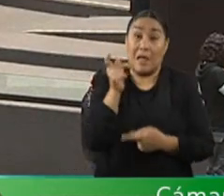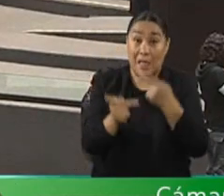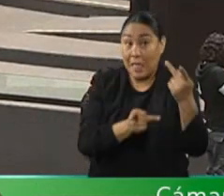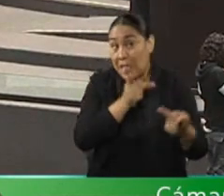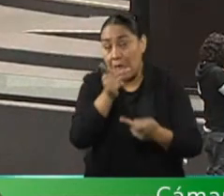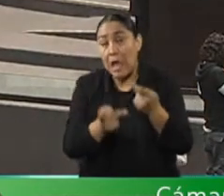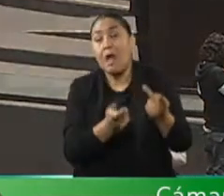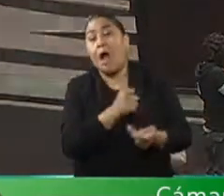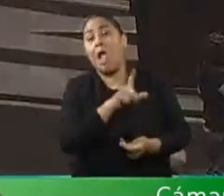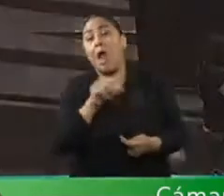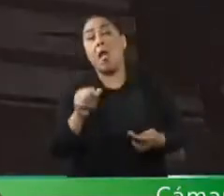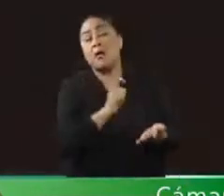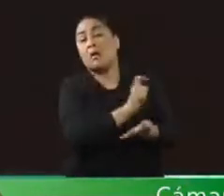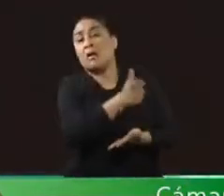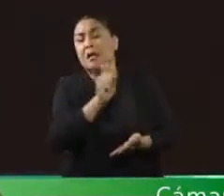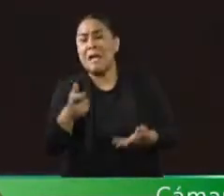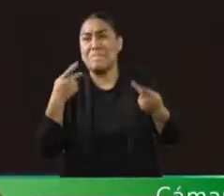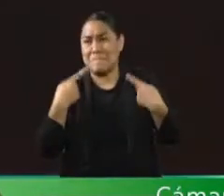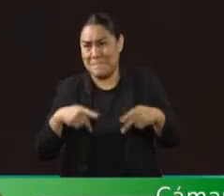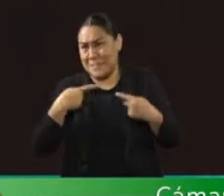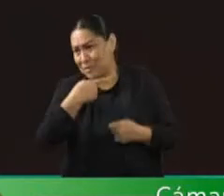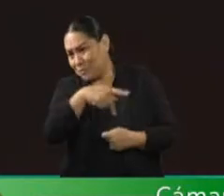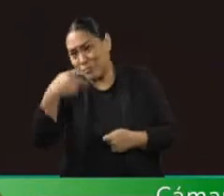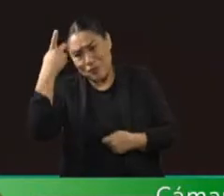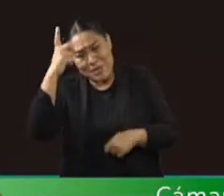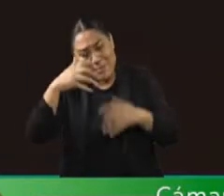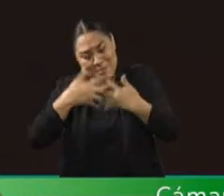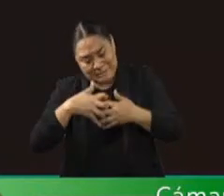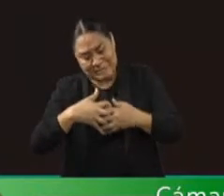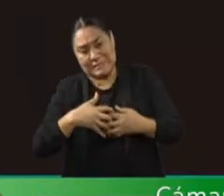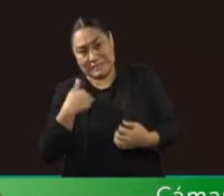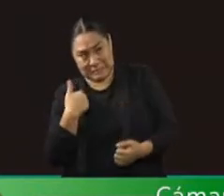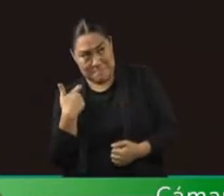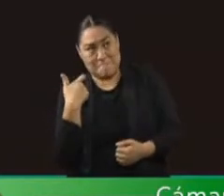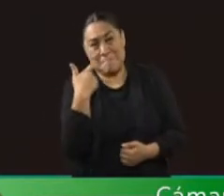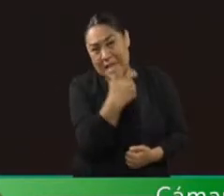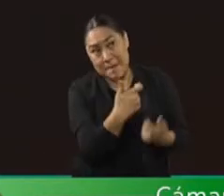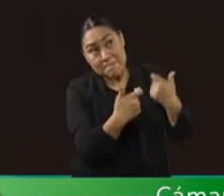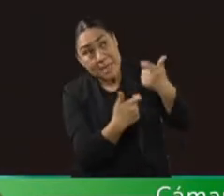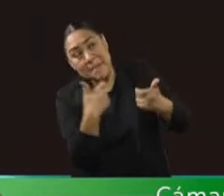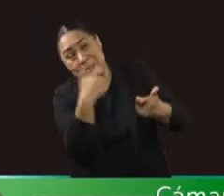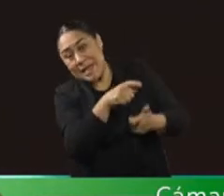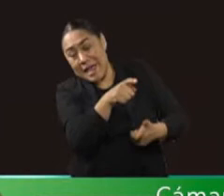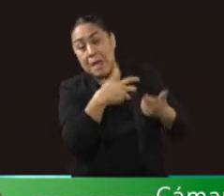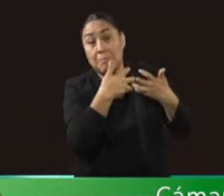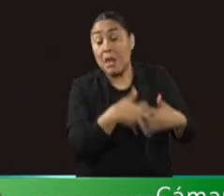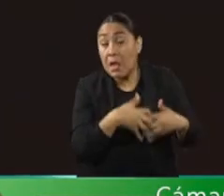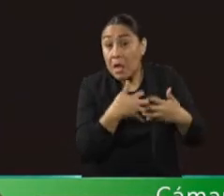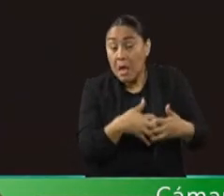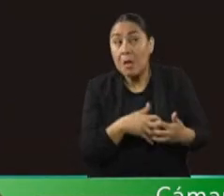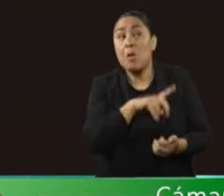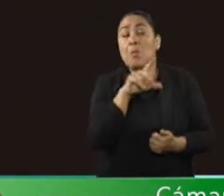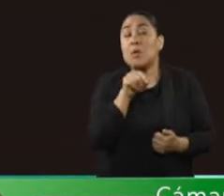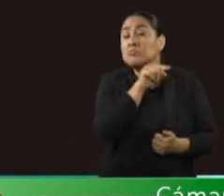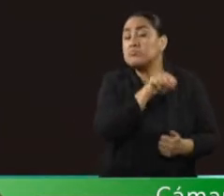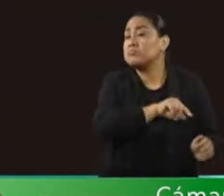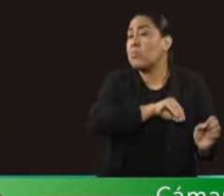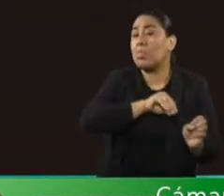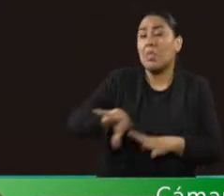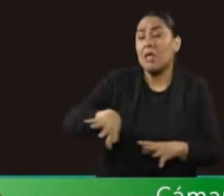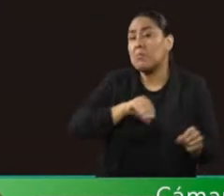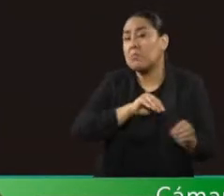empresarios que le invirtieron de sus propios recursos a la empresa y han sido dejados a la